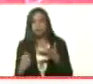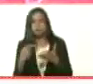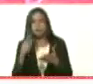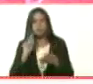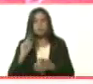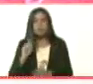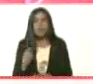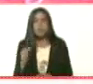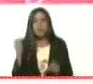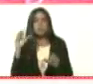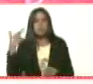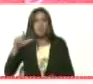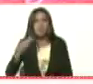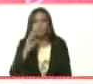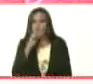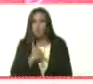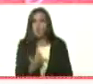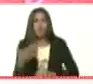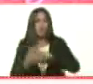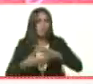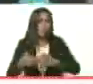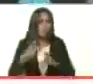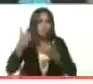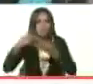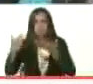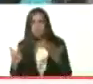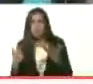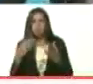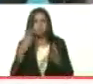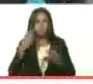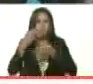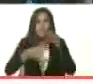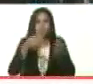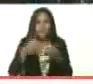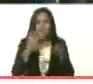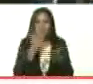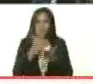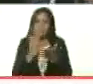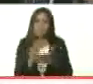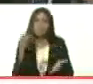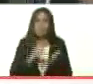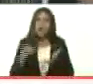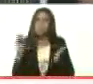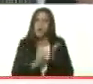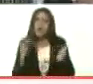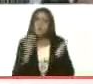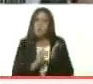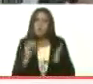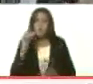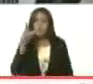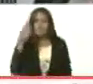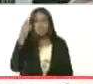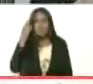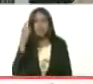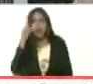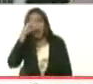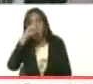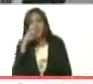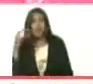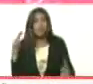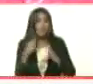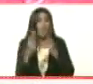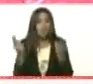no tenemos transporte, tenemos problemas aquí, etcétera. No una vez al año, Will Rangel,